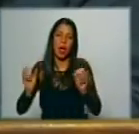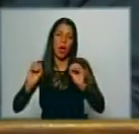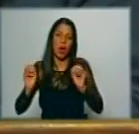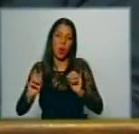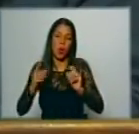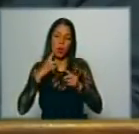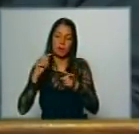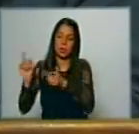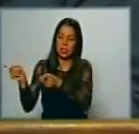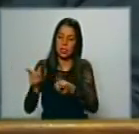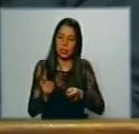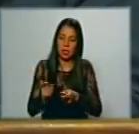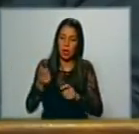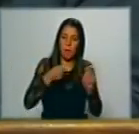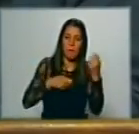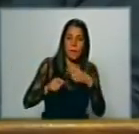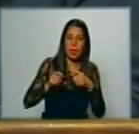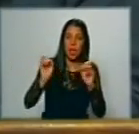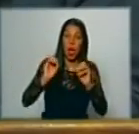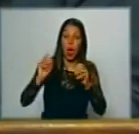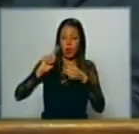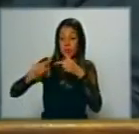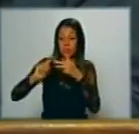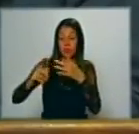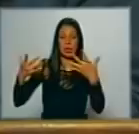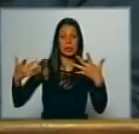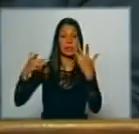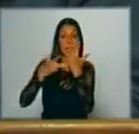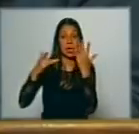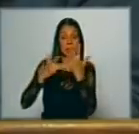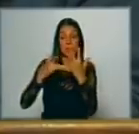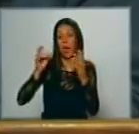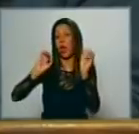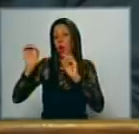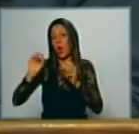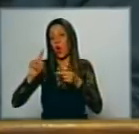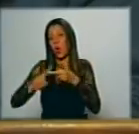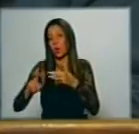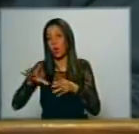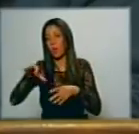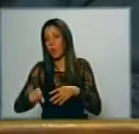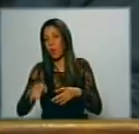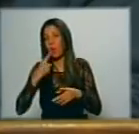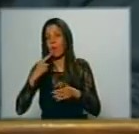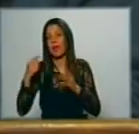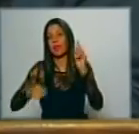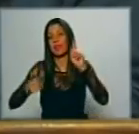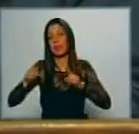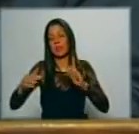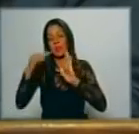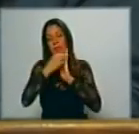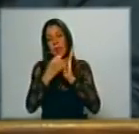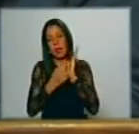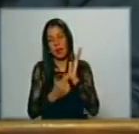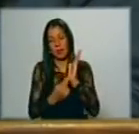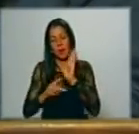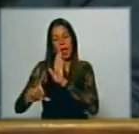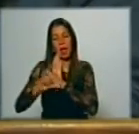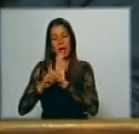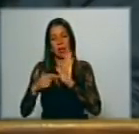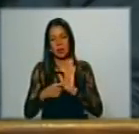los recursos y equipos que se le asignen u obtengan de conformidad con las normas legales y